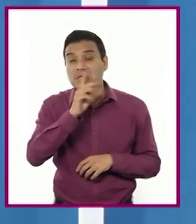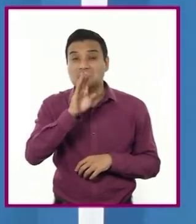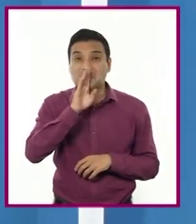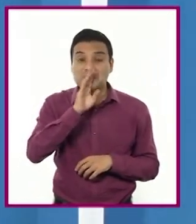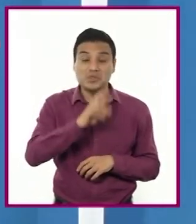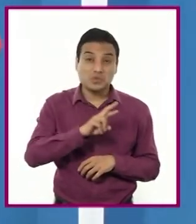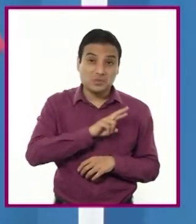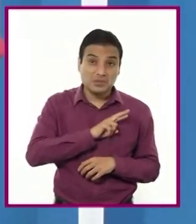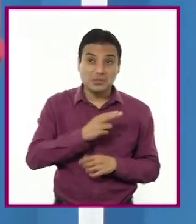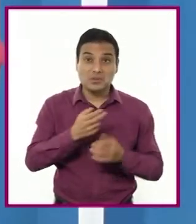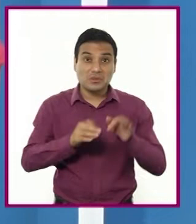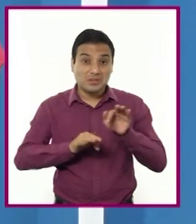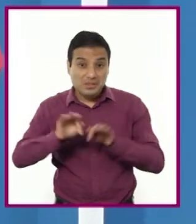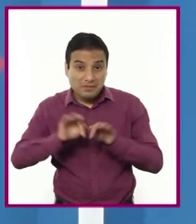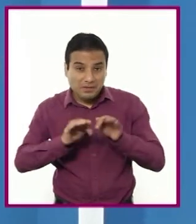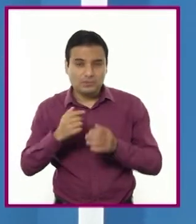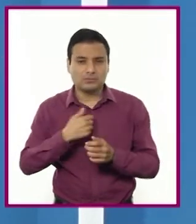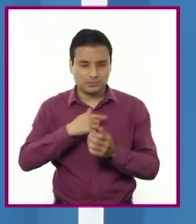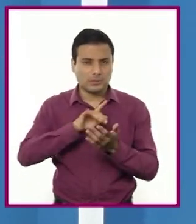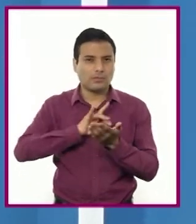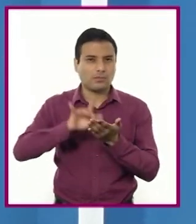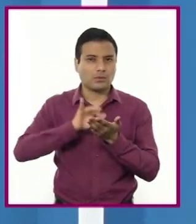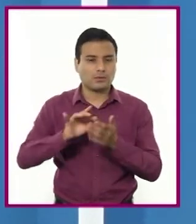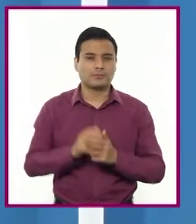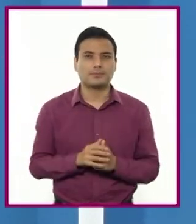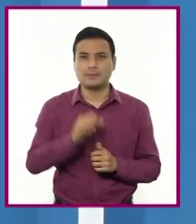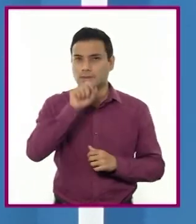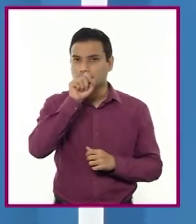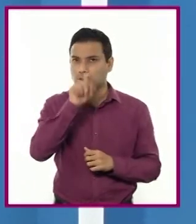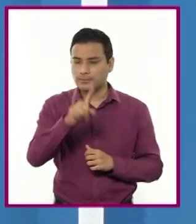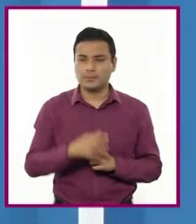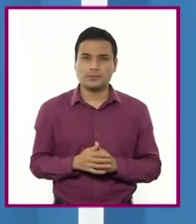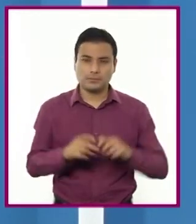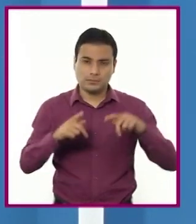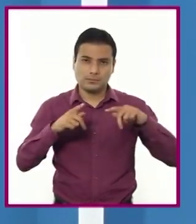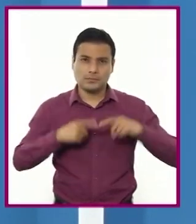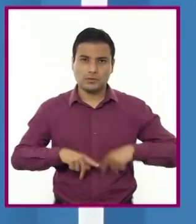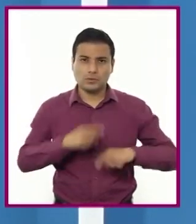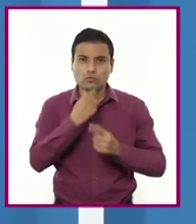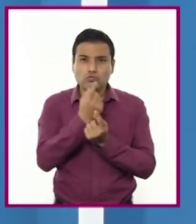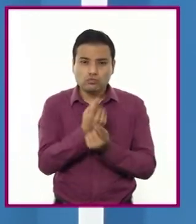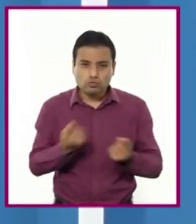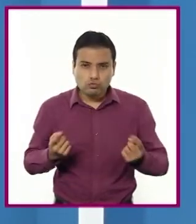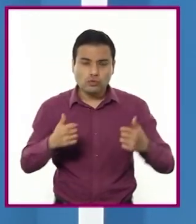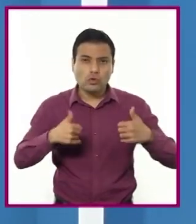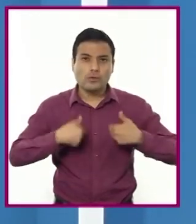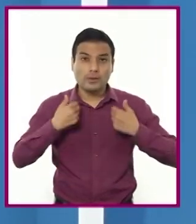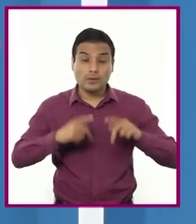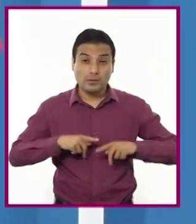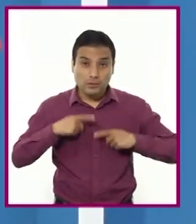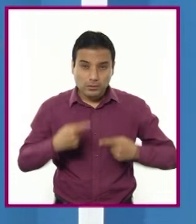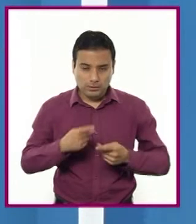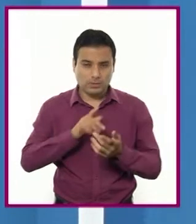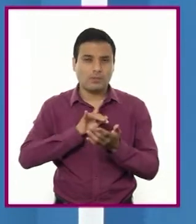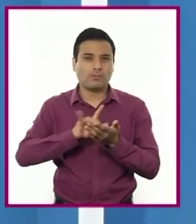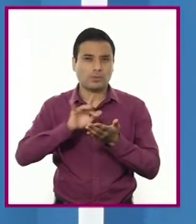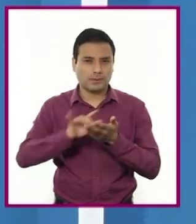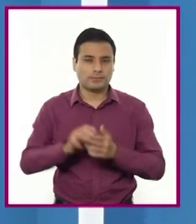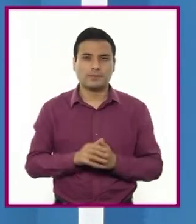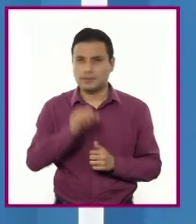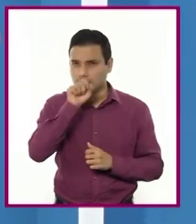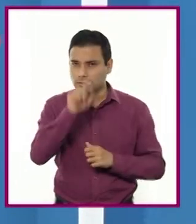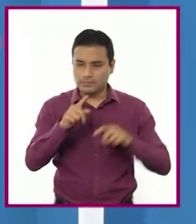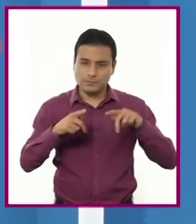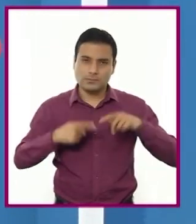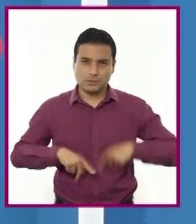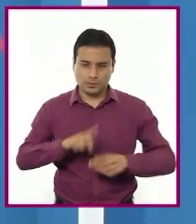o estudian. Ayuda a disminuir la situación de vulnerabilidad que sufren niños, niñas y jóvenes con discapacidad